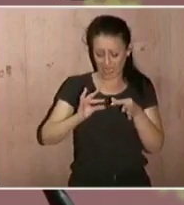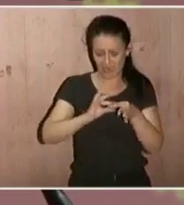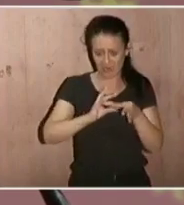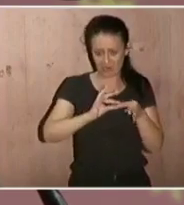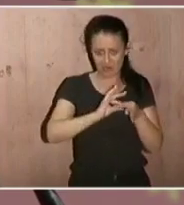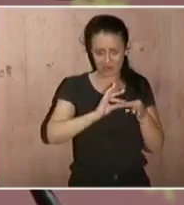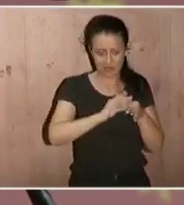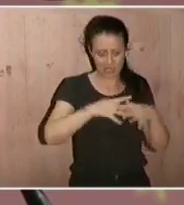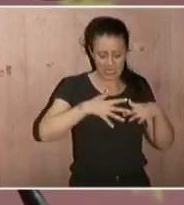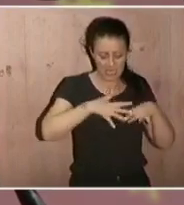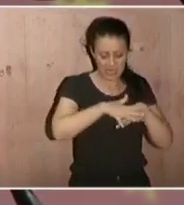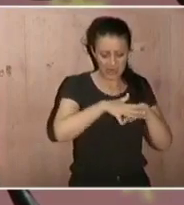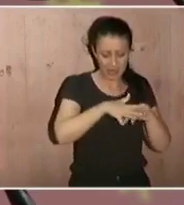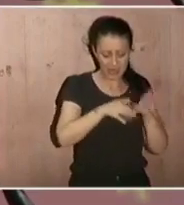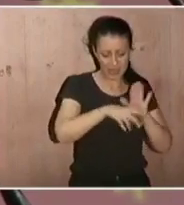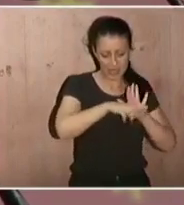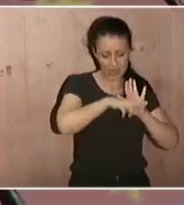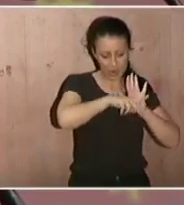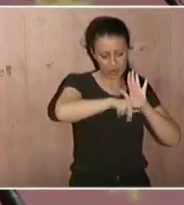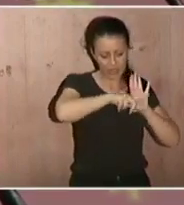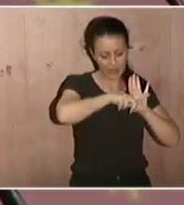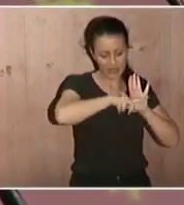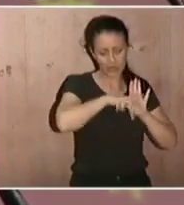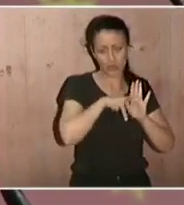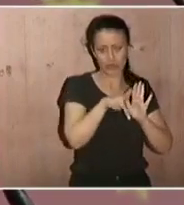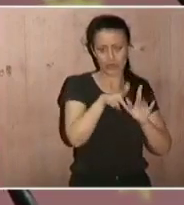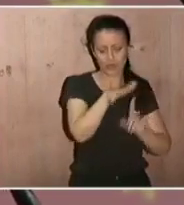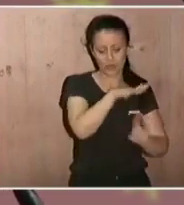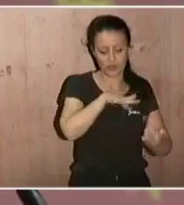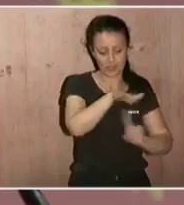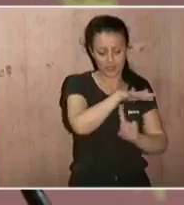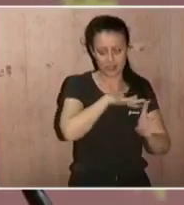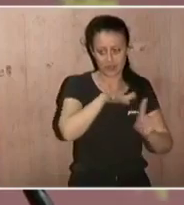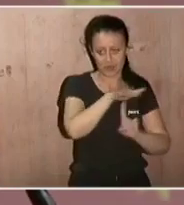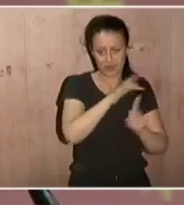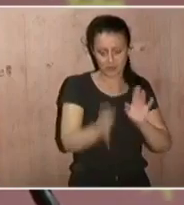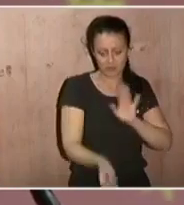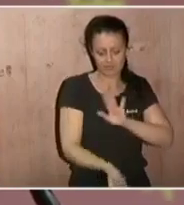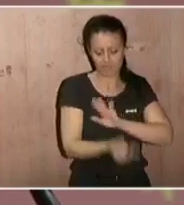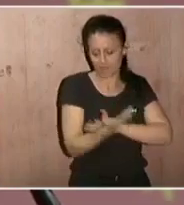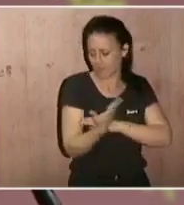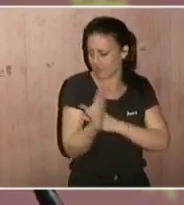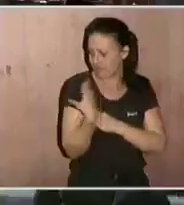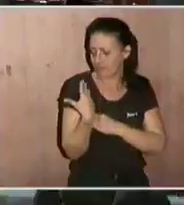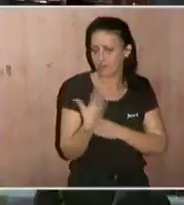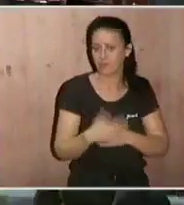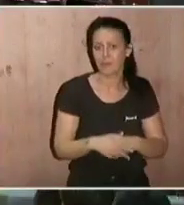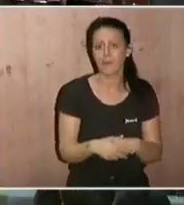del ordenamiento, el derecho ambiental, de surgimiento más reciente.